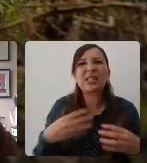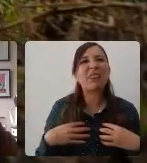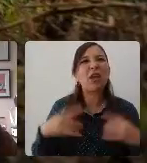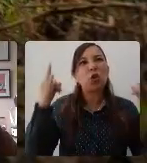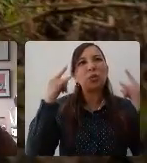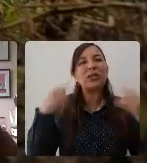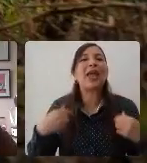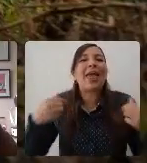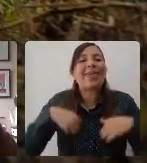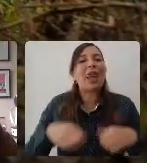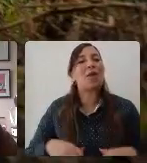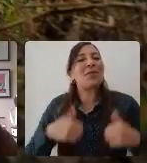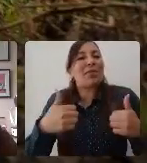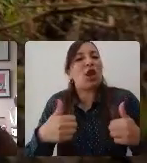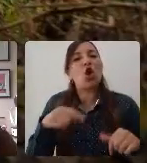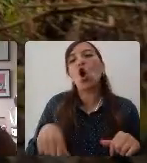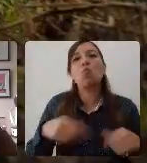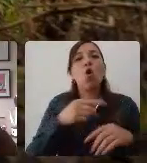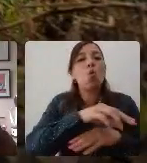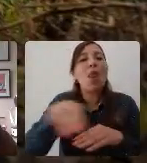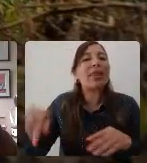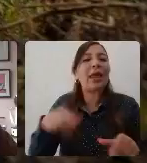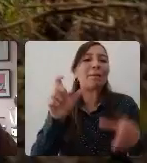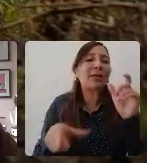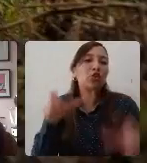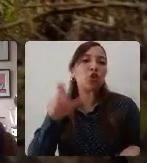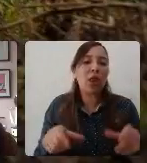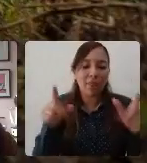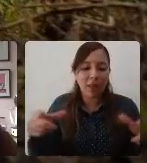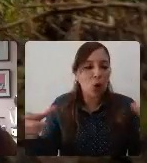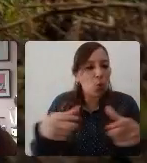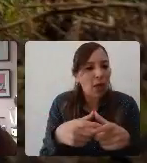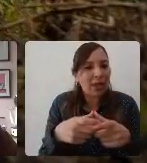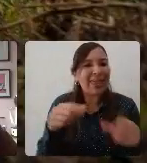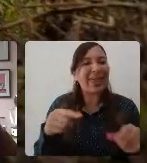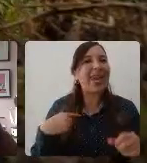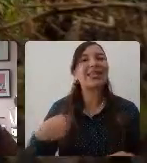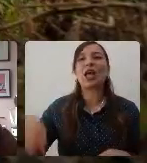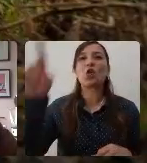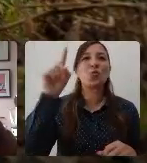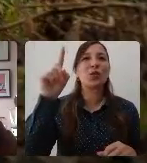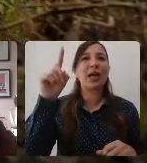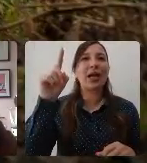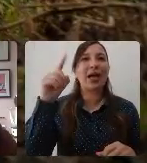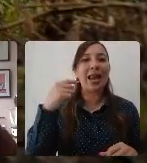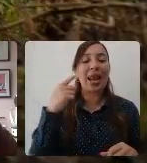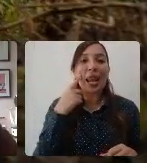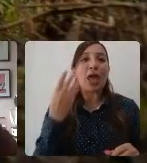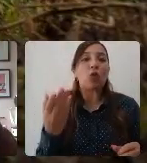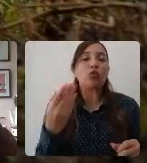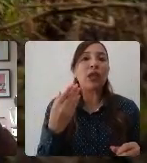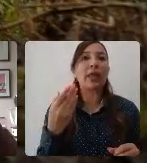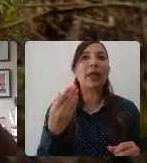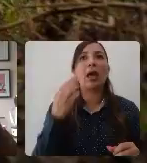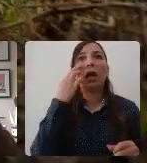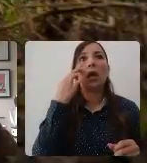tener una experiencia más auténtica más local una experiencia única si no hace la ruta tradicional del